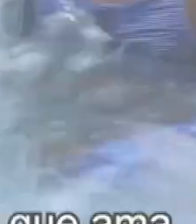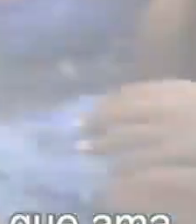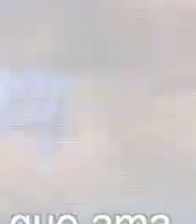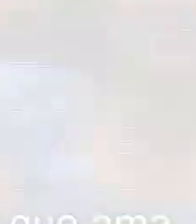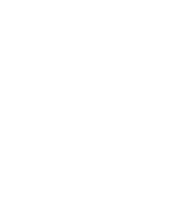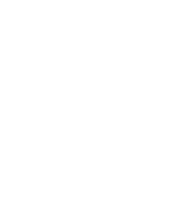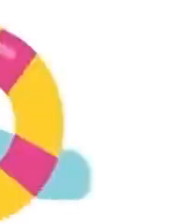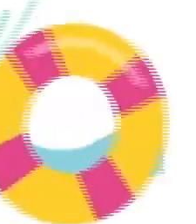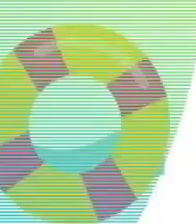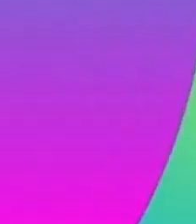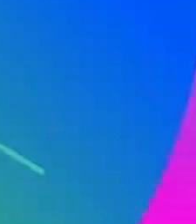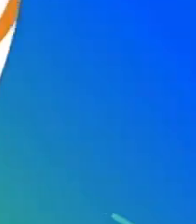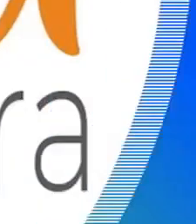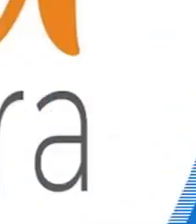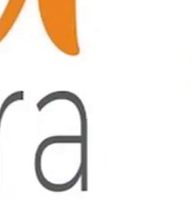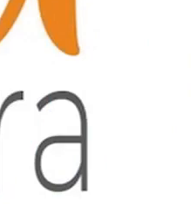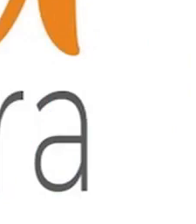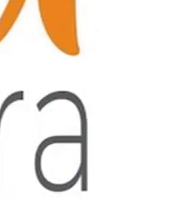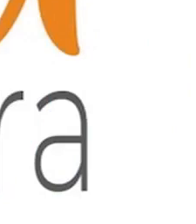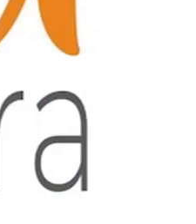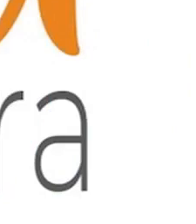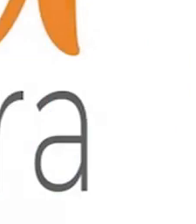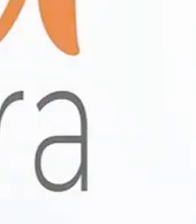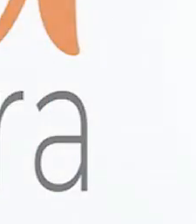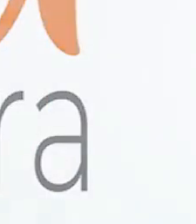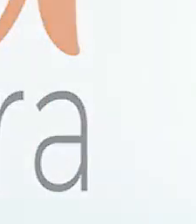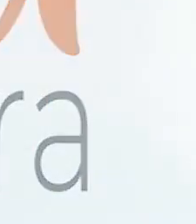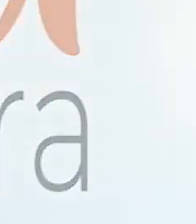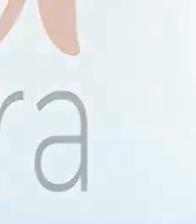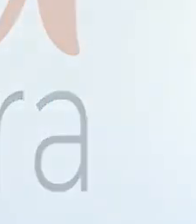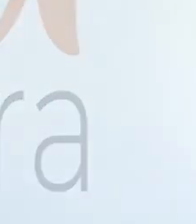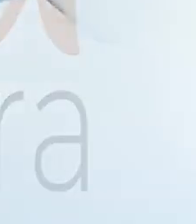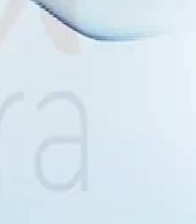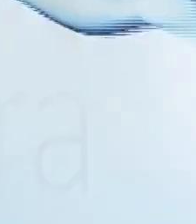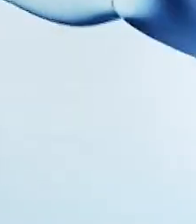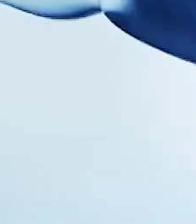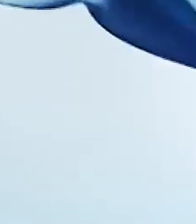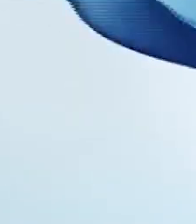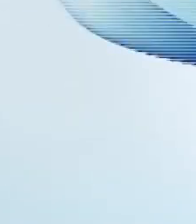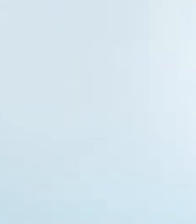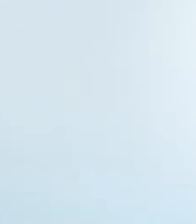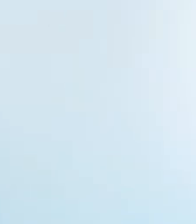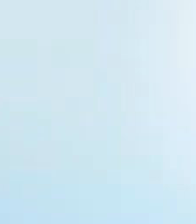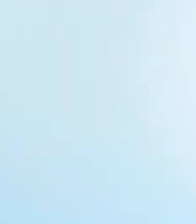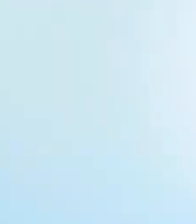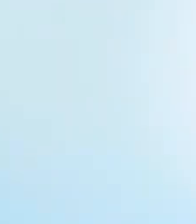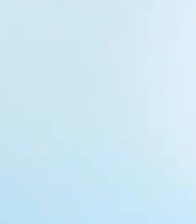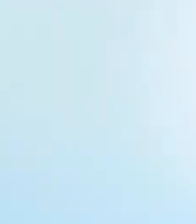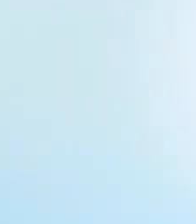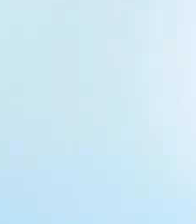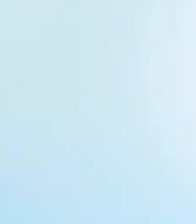proteger a los que ama. Por una familia segura. Caja Costarricense de Seguro Social.